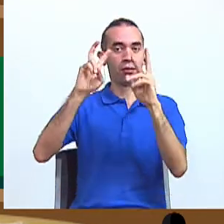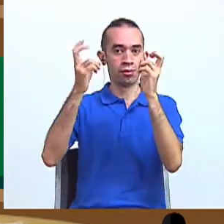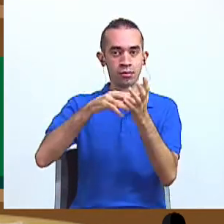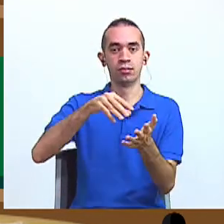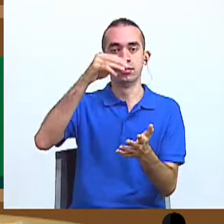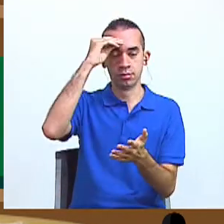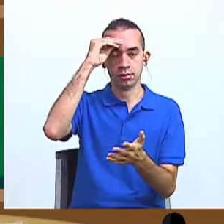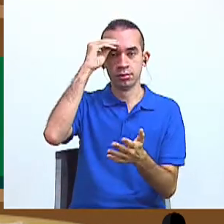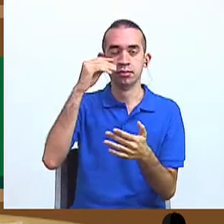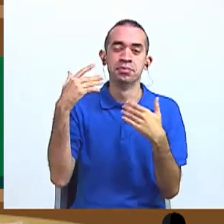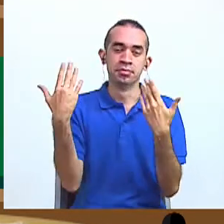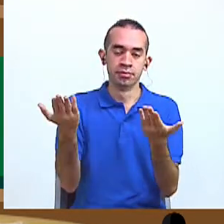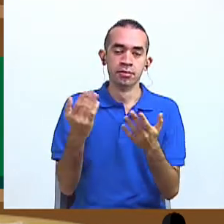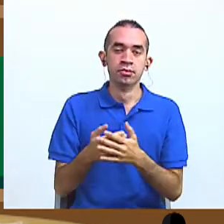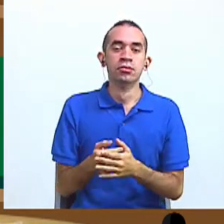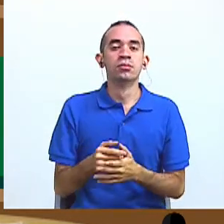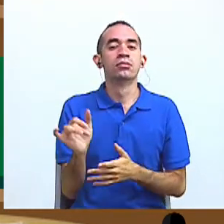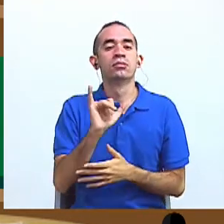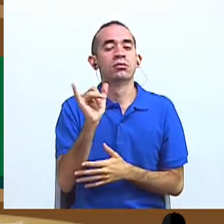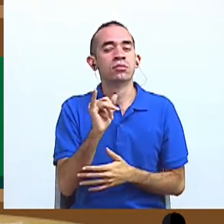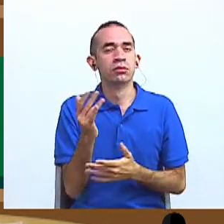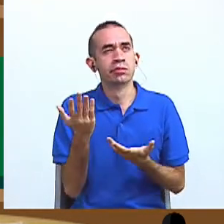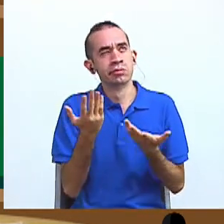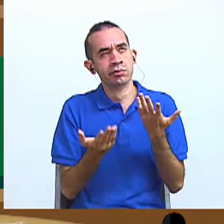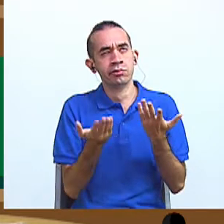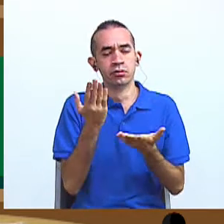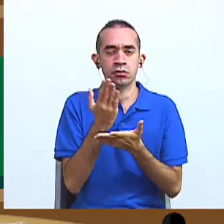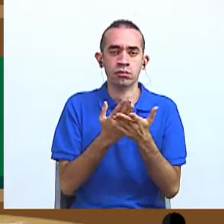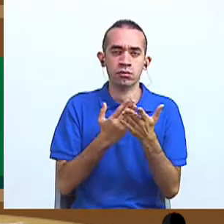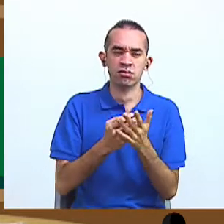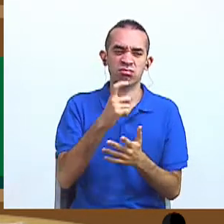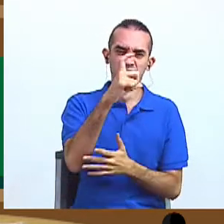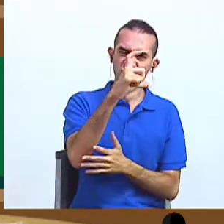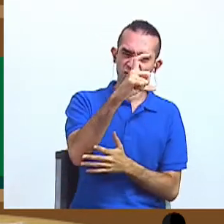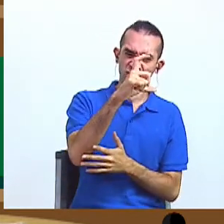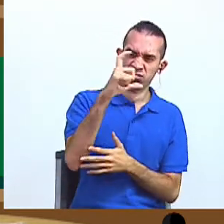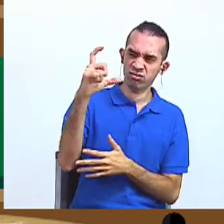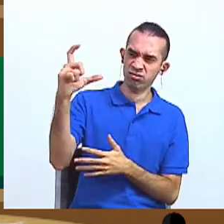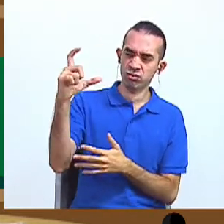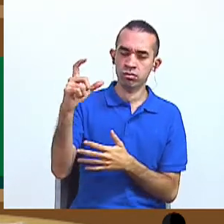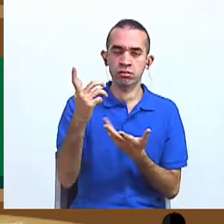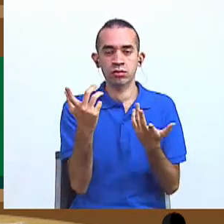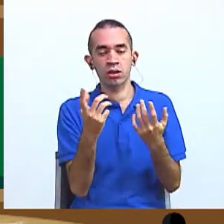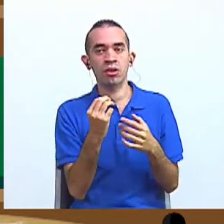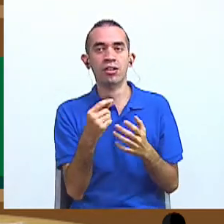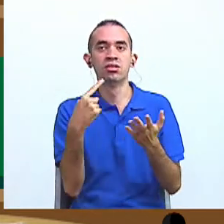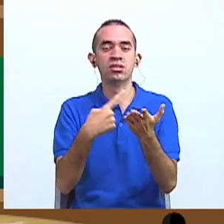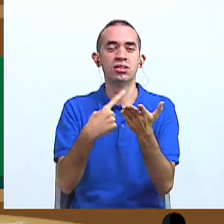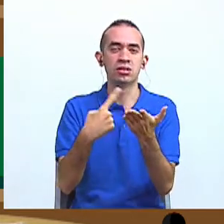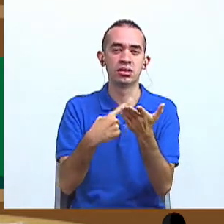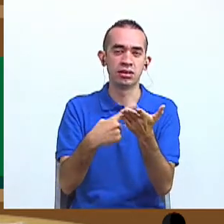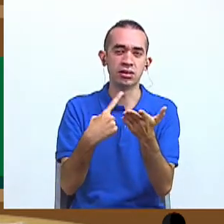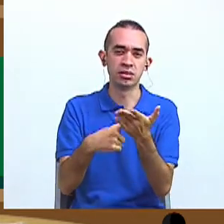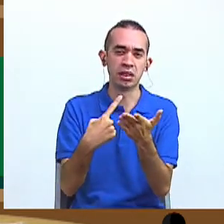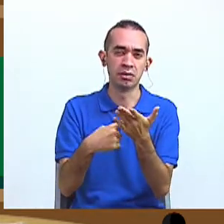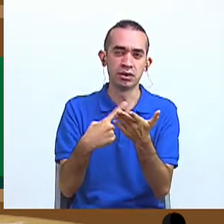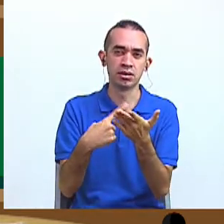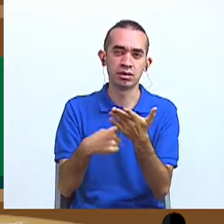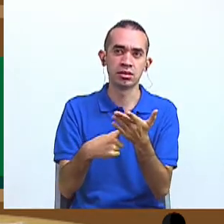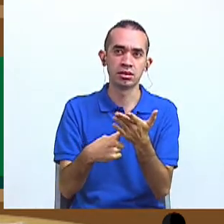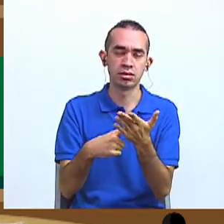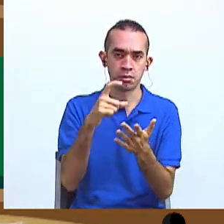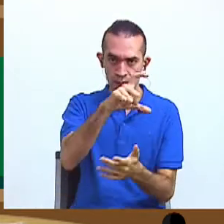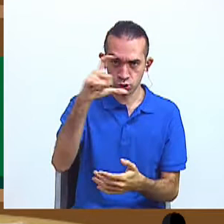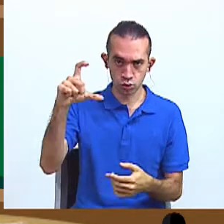esto. Y también, me imagino que más de uno dirá, ¿cuándo se escribe con mayúscula? O este debate ha estado en algún momento.